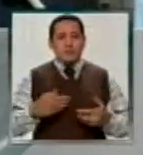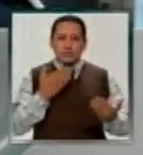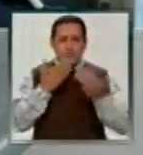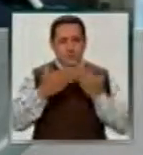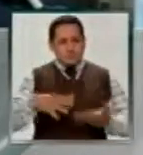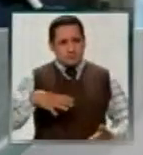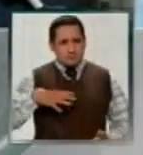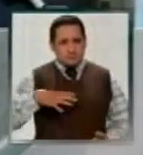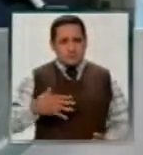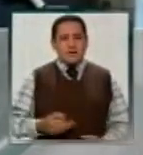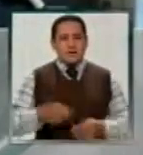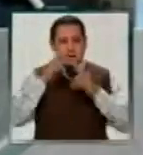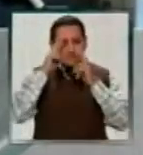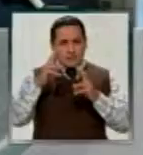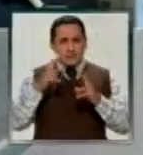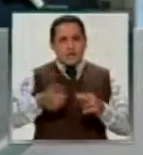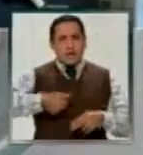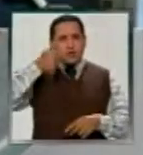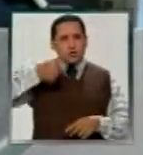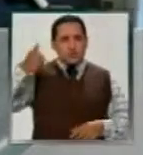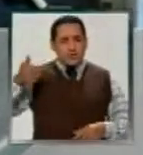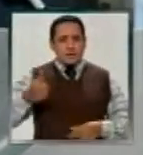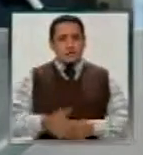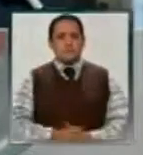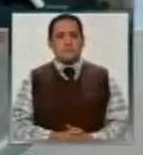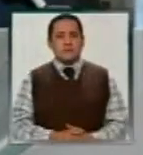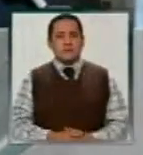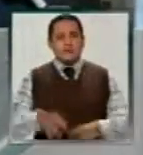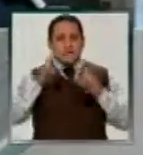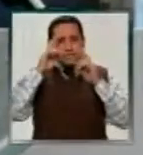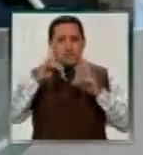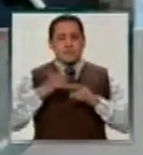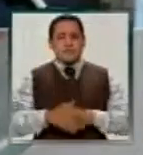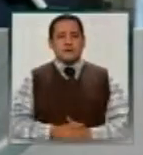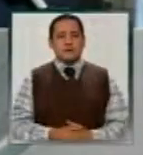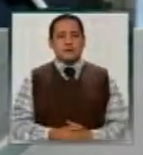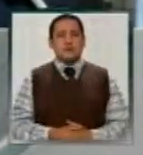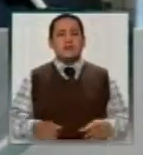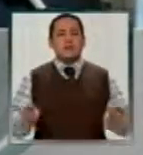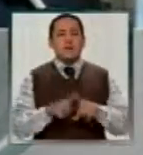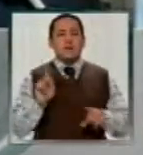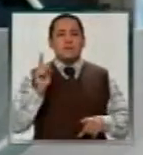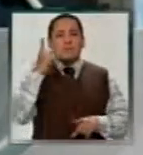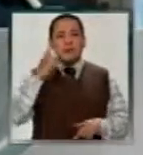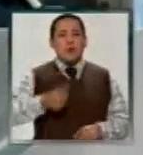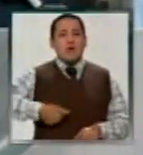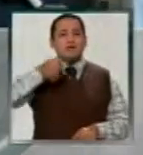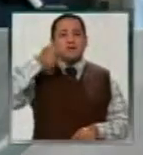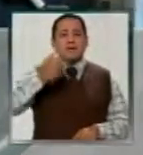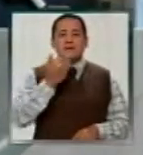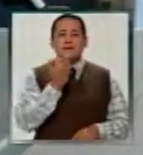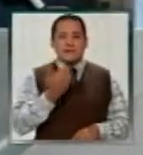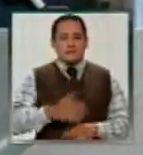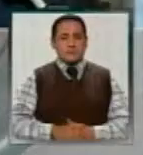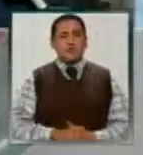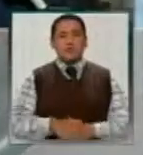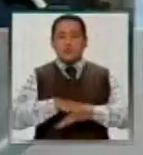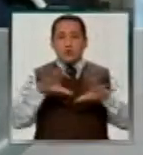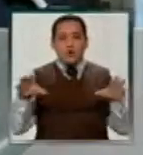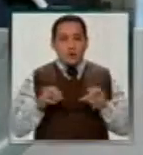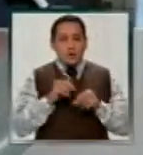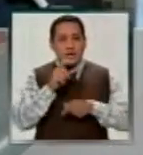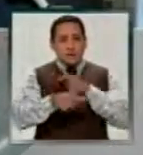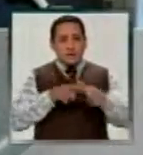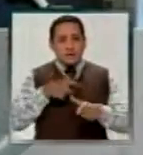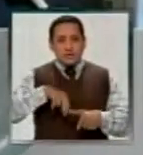diálogo en que se respeten las instancias y se respete el el derecho a la el principio de autoridad eso creo que todos los peruanos